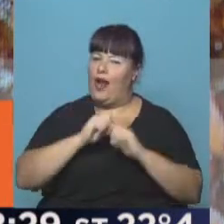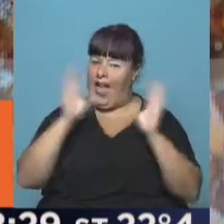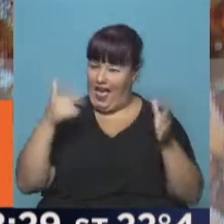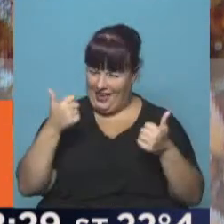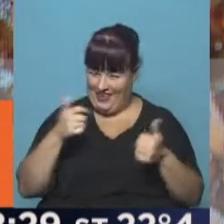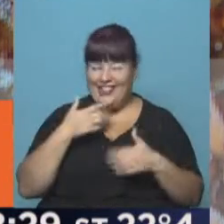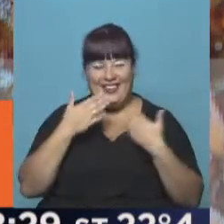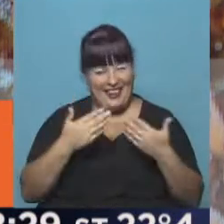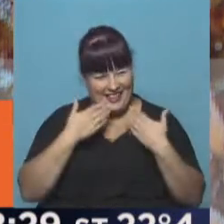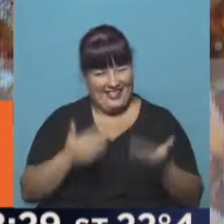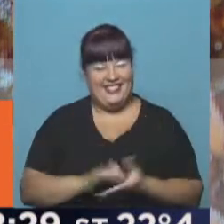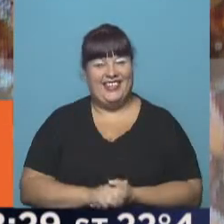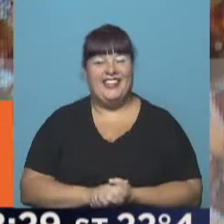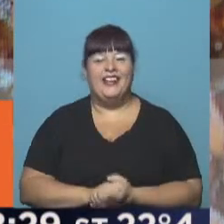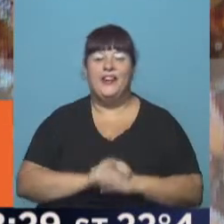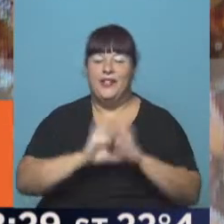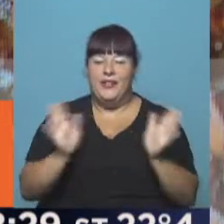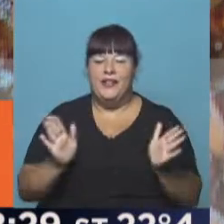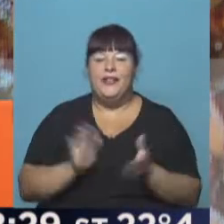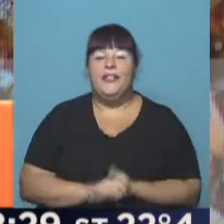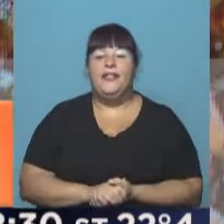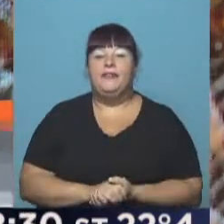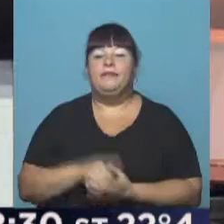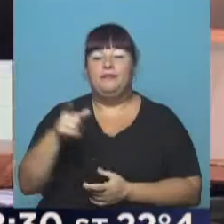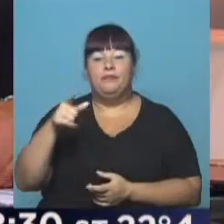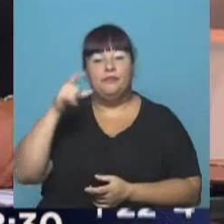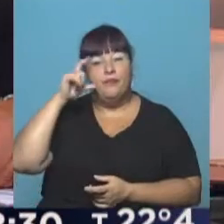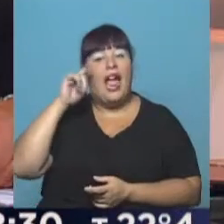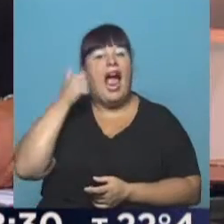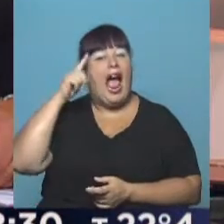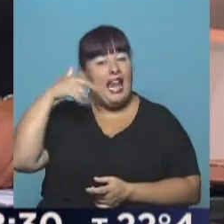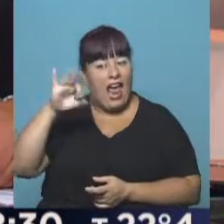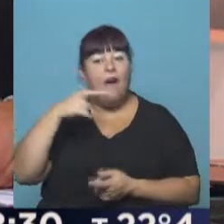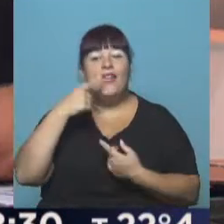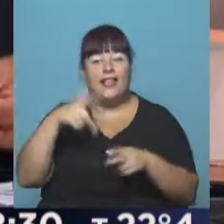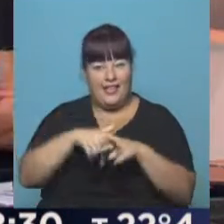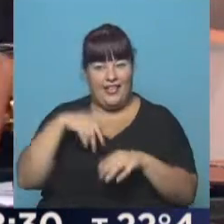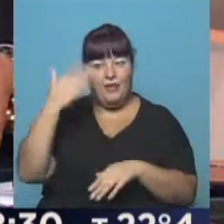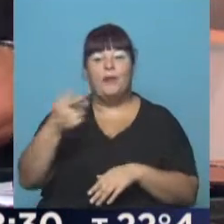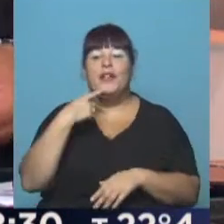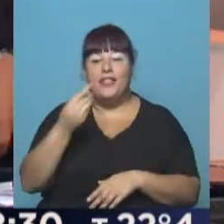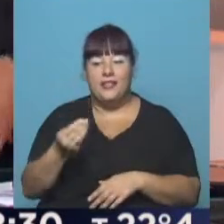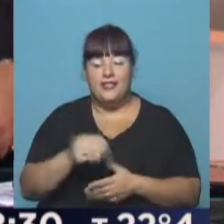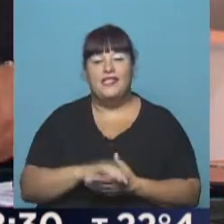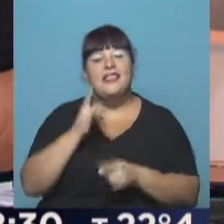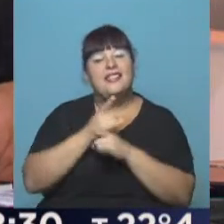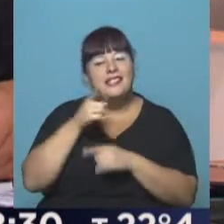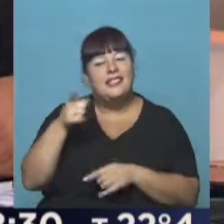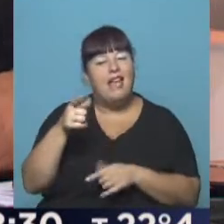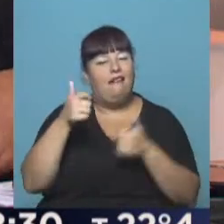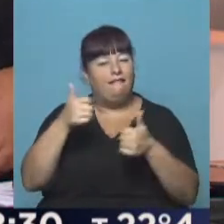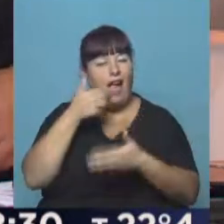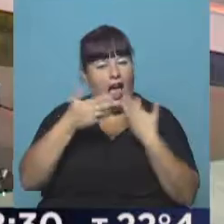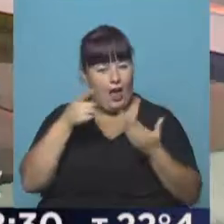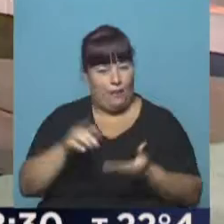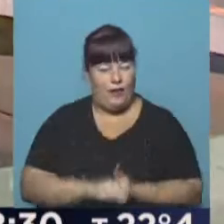esclarecidas. Gracias, Dora. A ver, lo escuchamos a Eduardo Galeano, ¿querés? Dale. Por ir a la pausa, a ver, siempre tuvo algo genial para